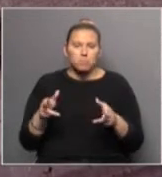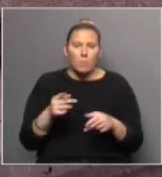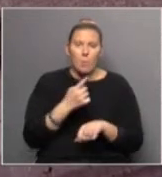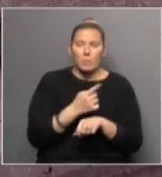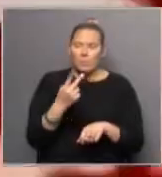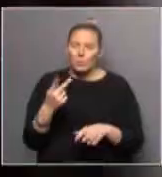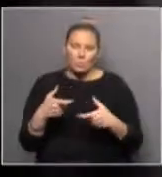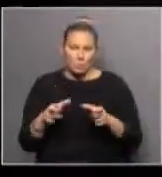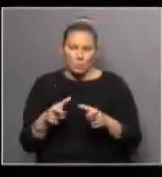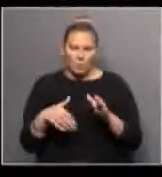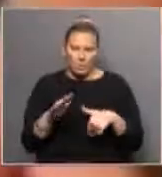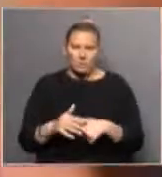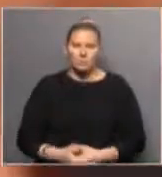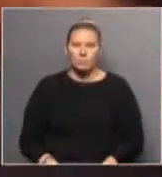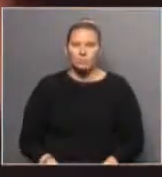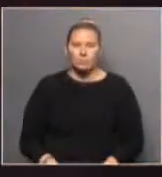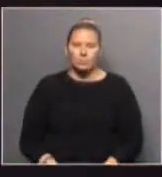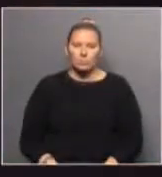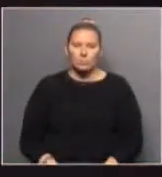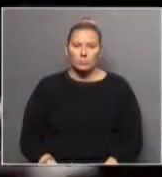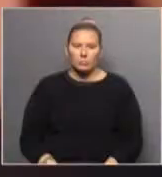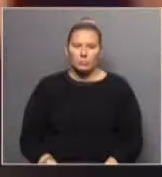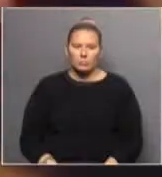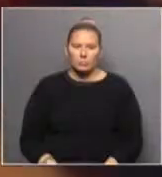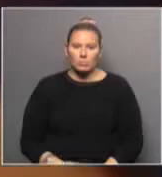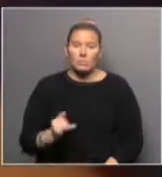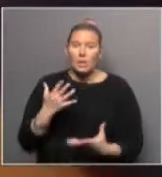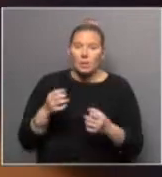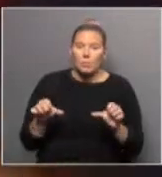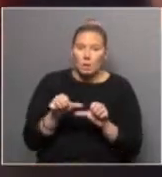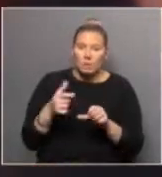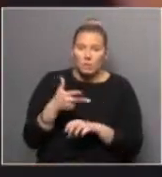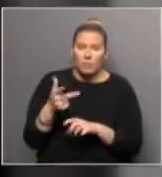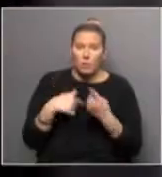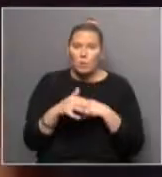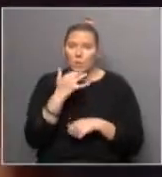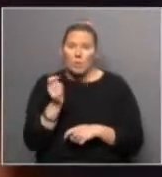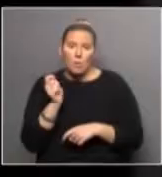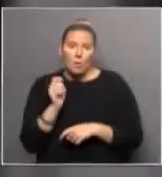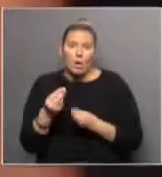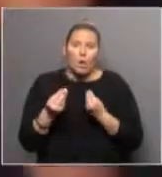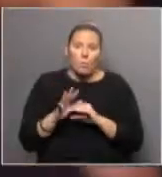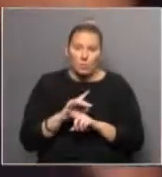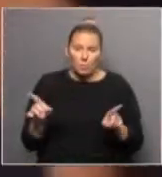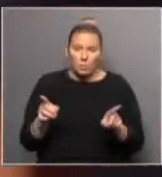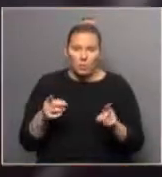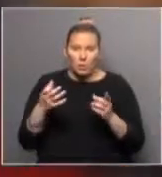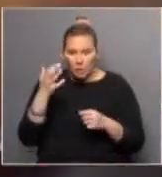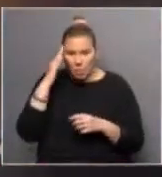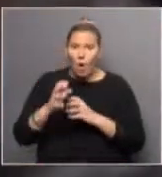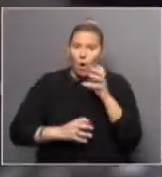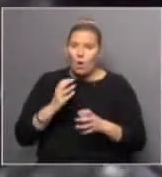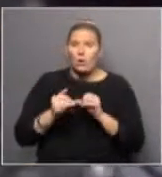y el segundo disco. Sí, tenemos ganas de sacar otro video, pero no tenemos idea todavía ni con quién ni cómo. Y queremos que sea colores.